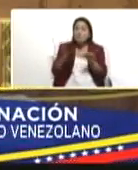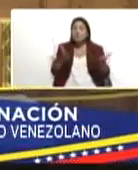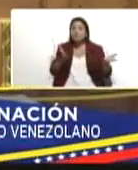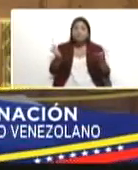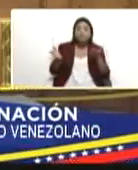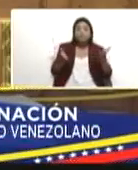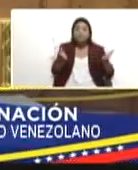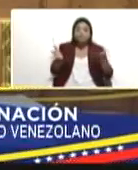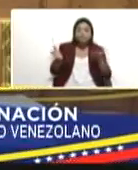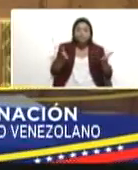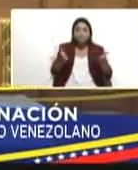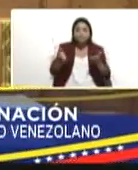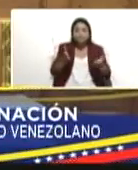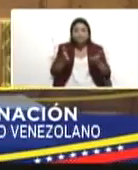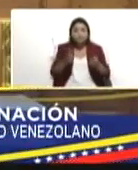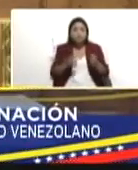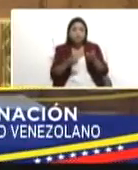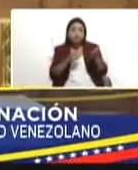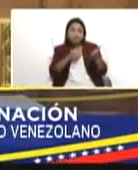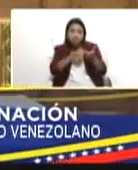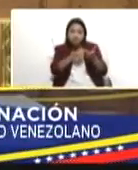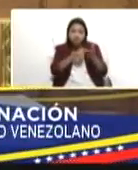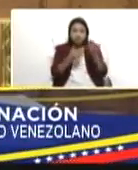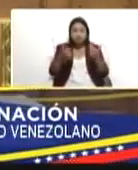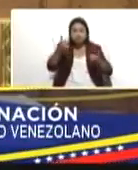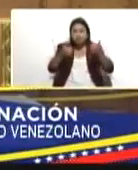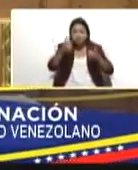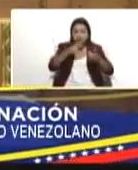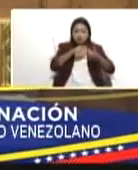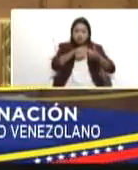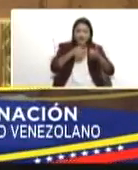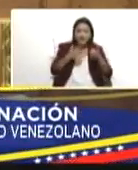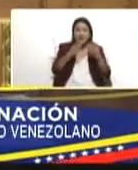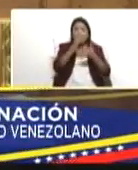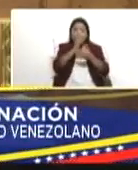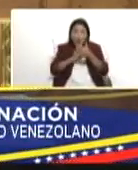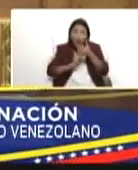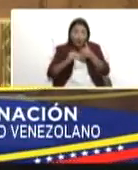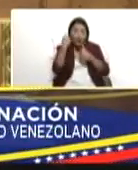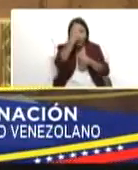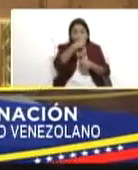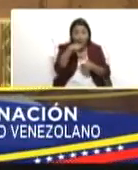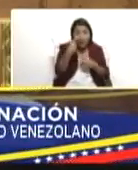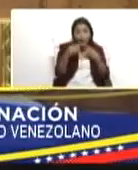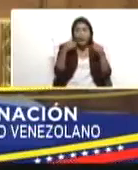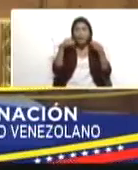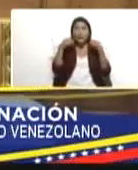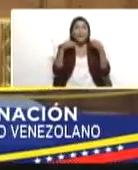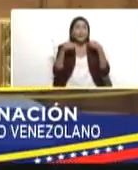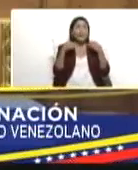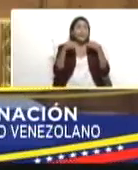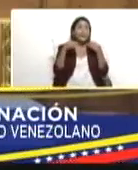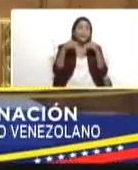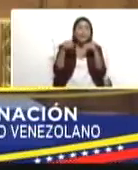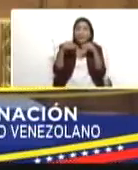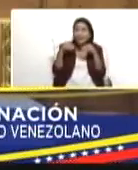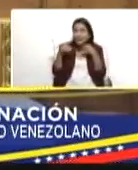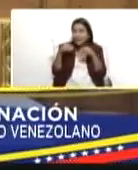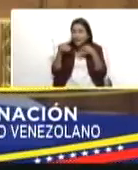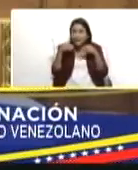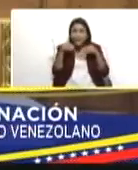un lado la cara bondadosa así Ay Así bondadoso